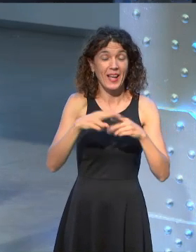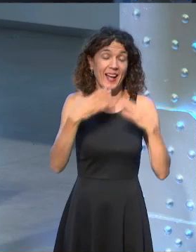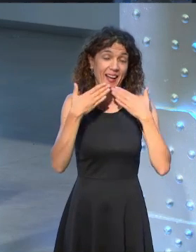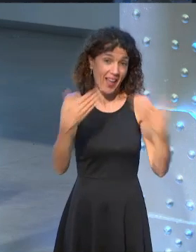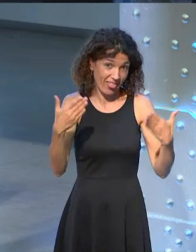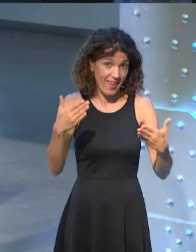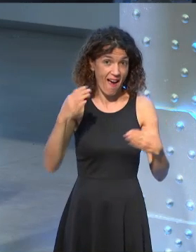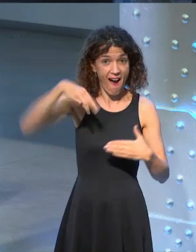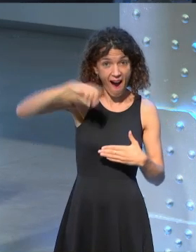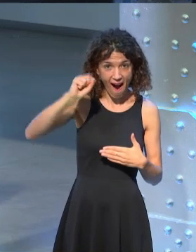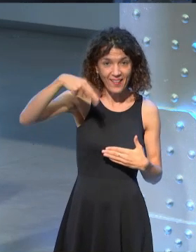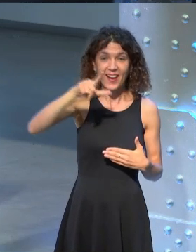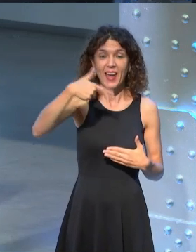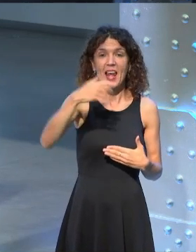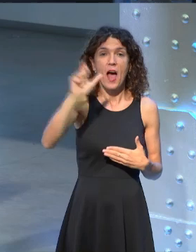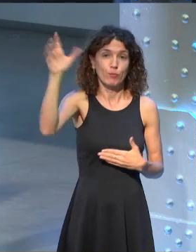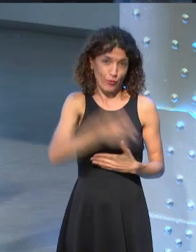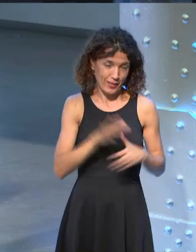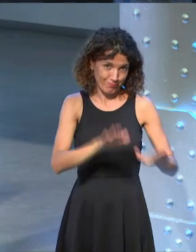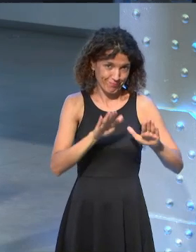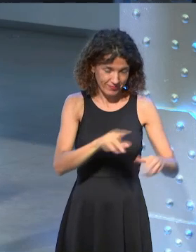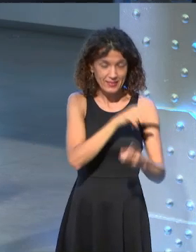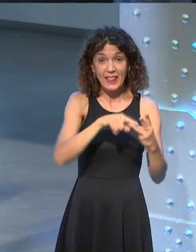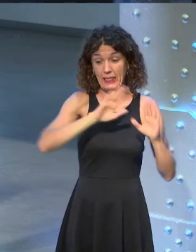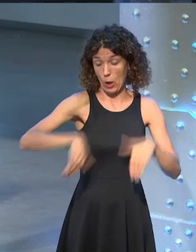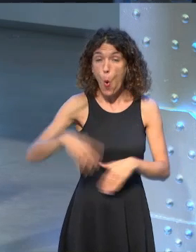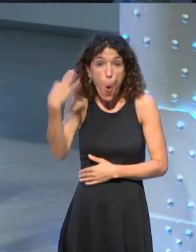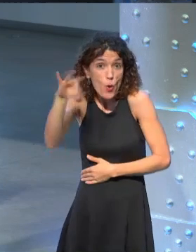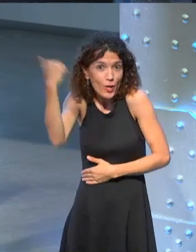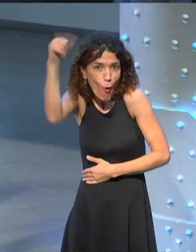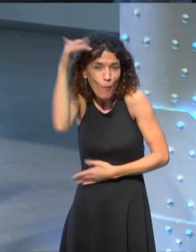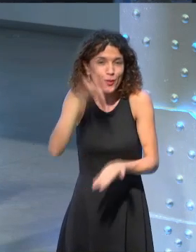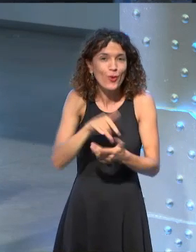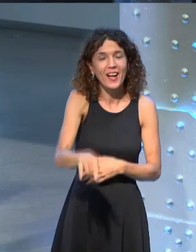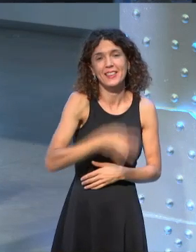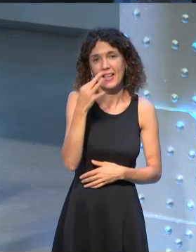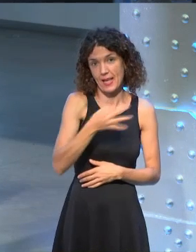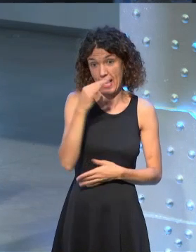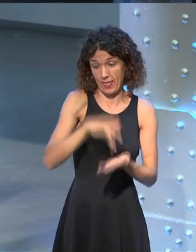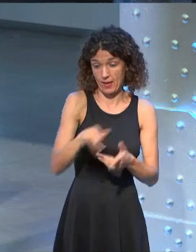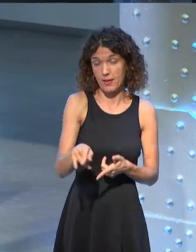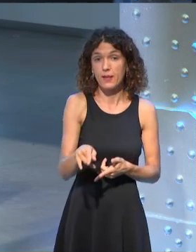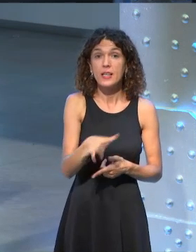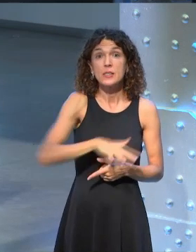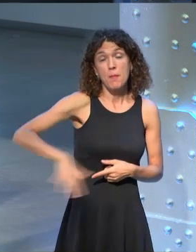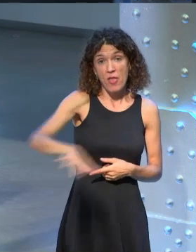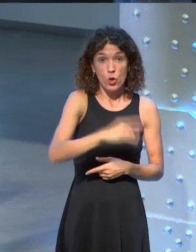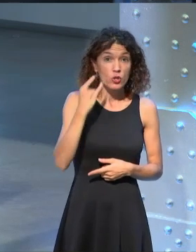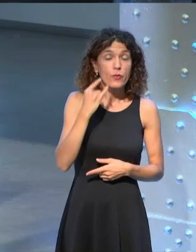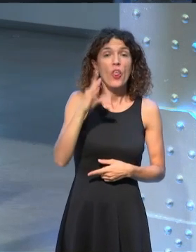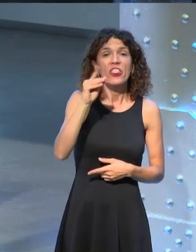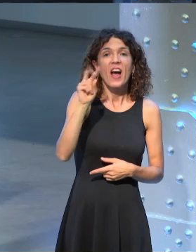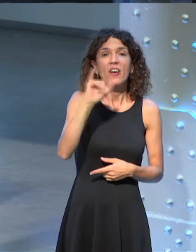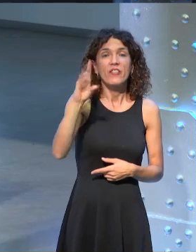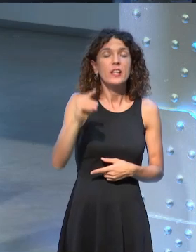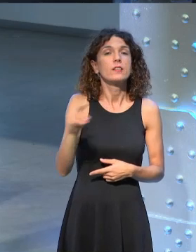por estar con nosotros. Y a mi derecha, el único hombre hoy, esta tarde, en este escenario del Espacio Telefónica, David